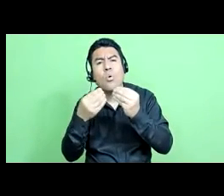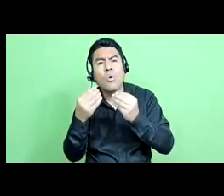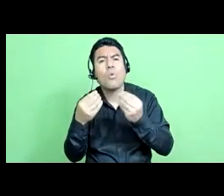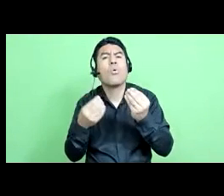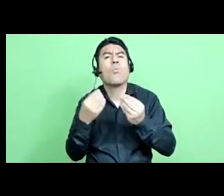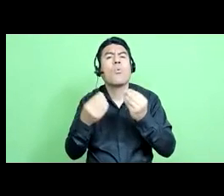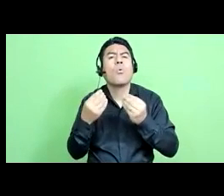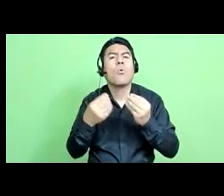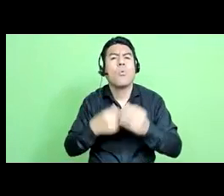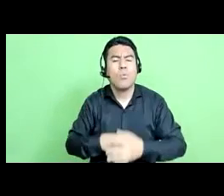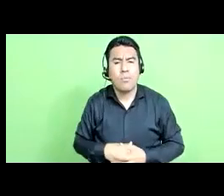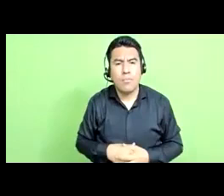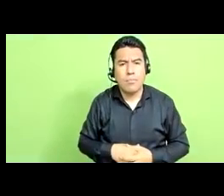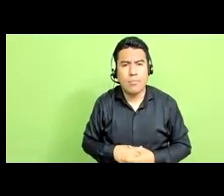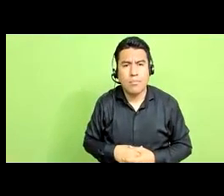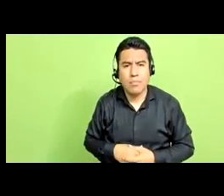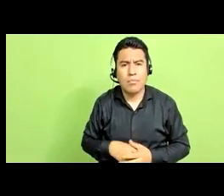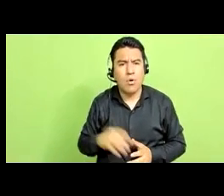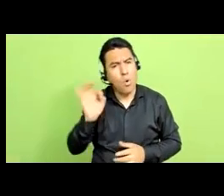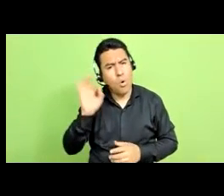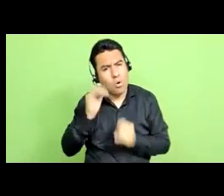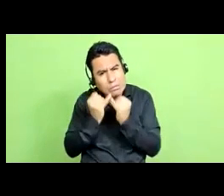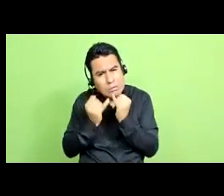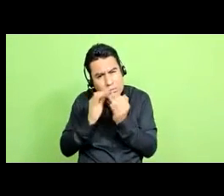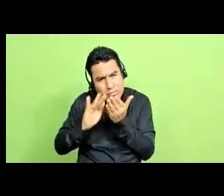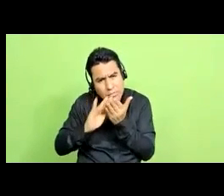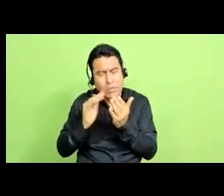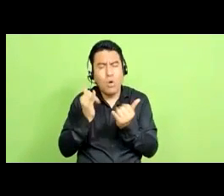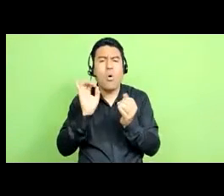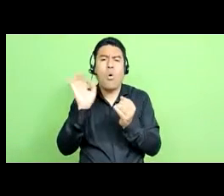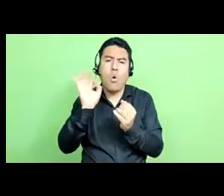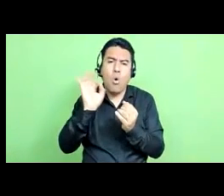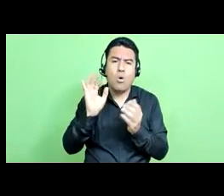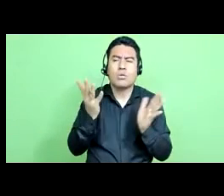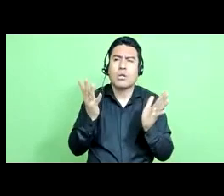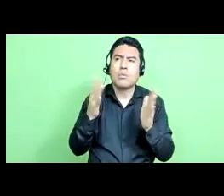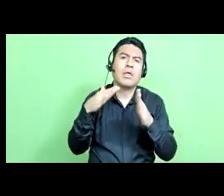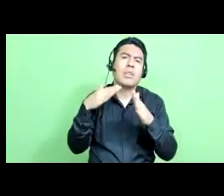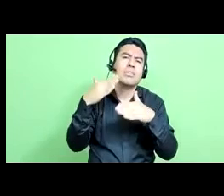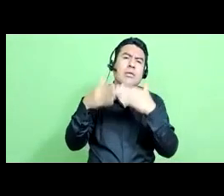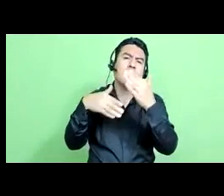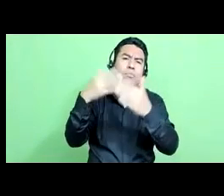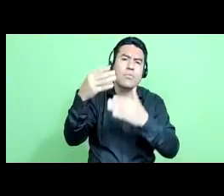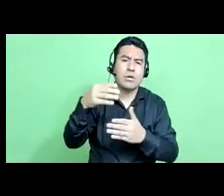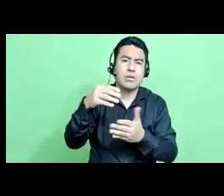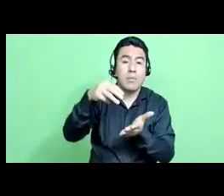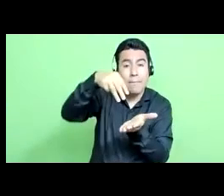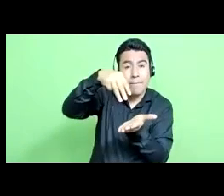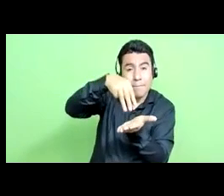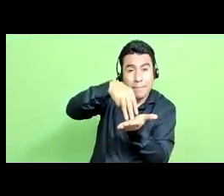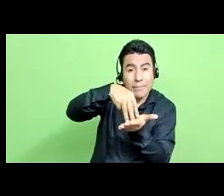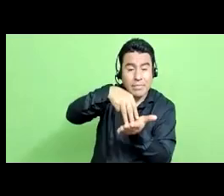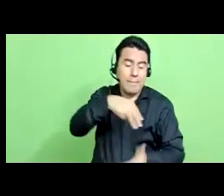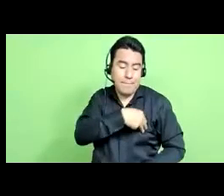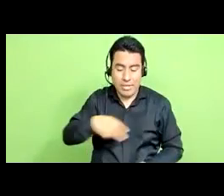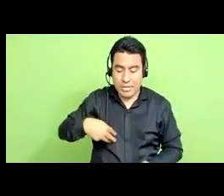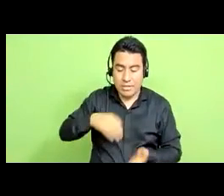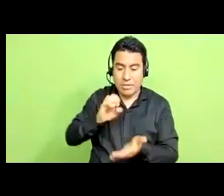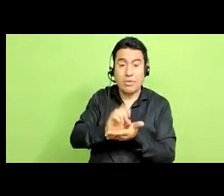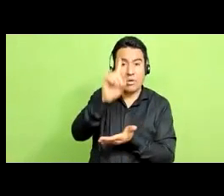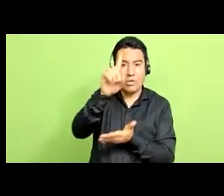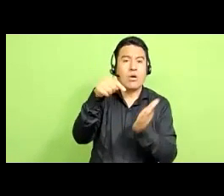sí o sí para terminar o si esto lo están dejando para tal vez que el minedu publique alguna normativa específica no